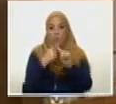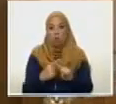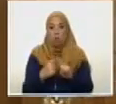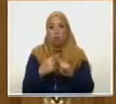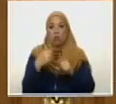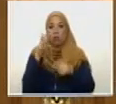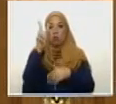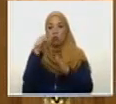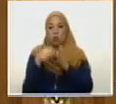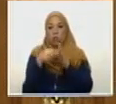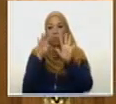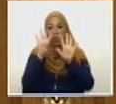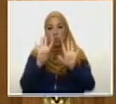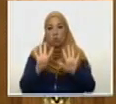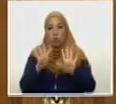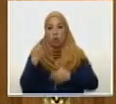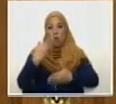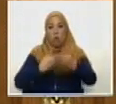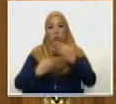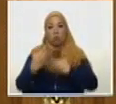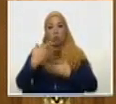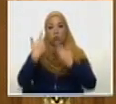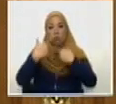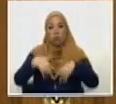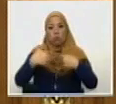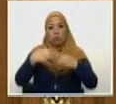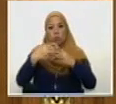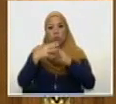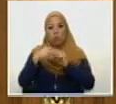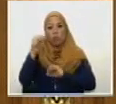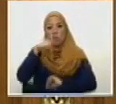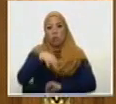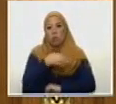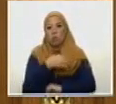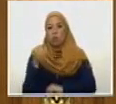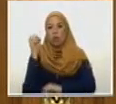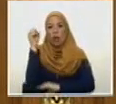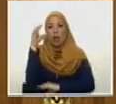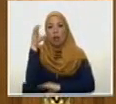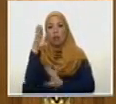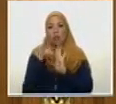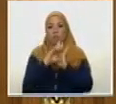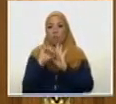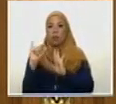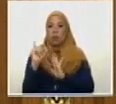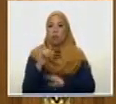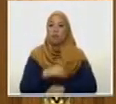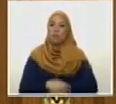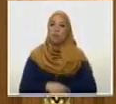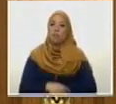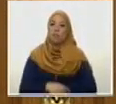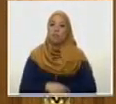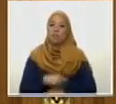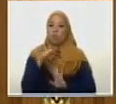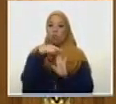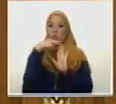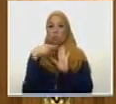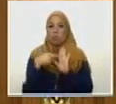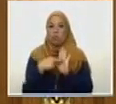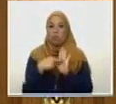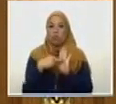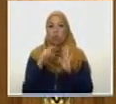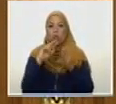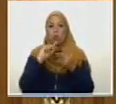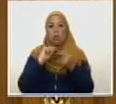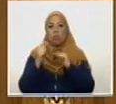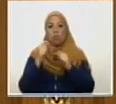operativos 2019 para la consideración por parte de esta excelentísima Asamblea Nacional Constituyente y cumplir así con los